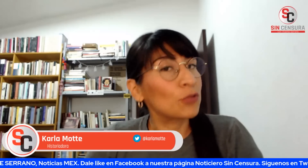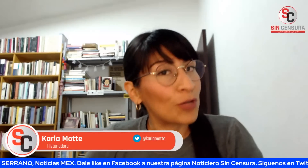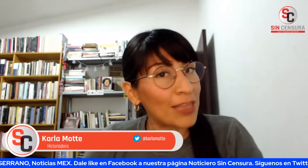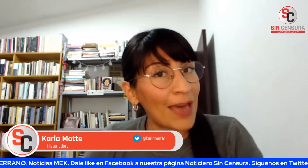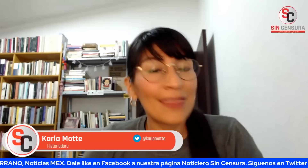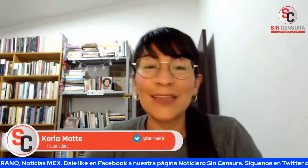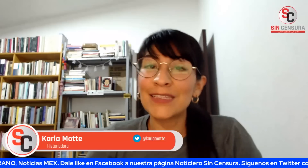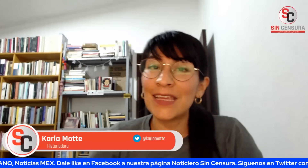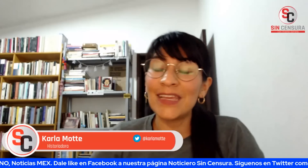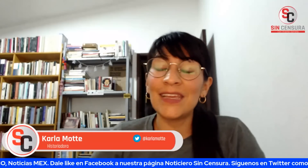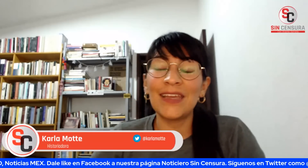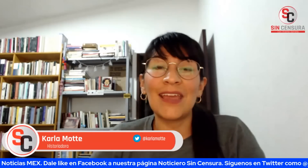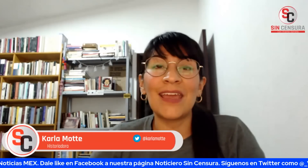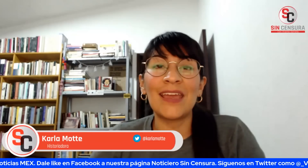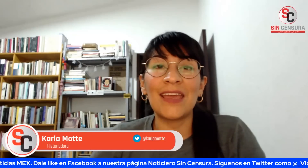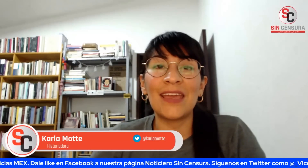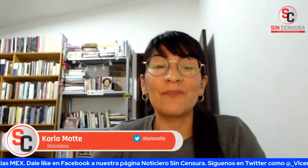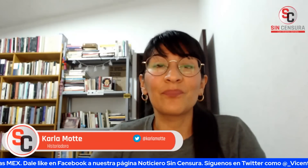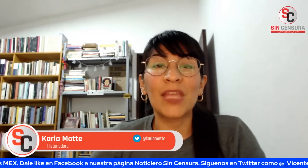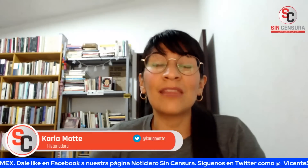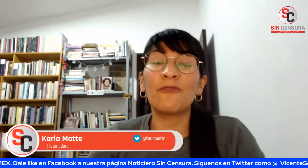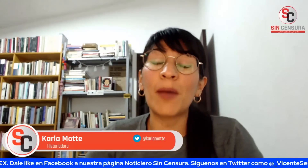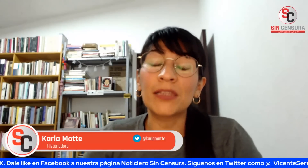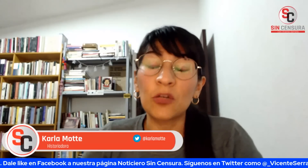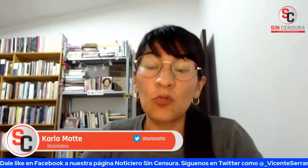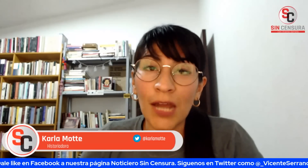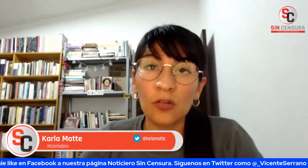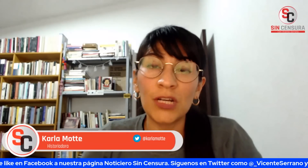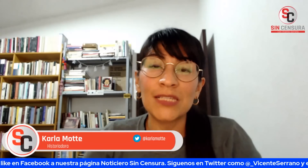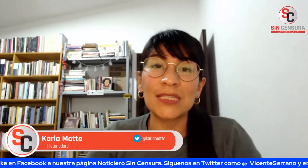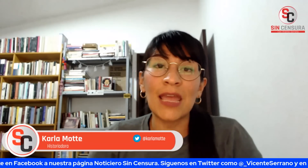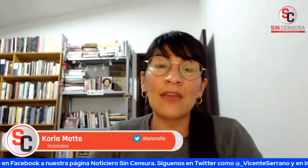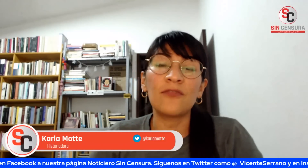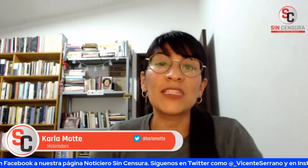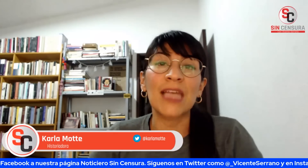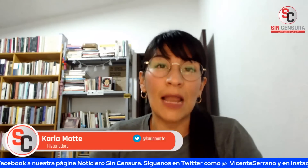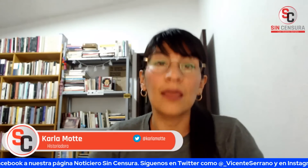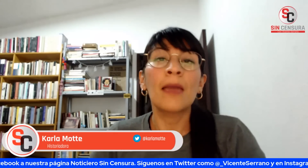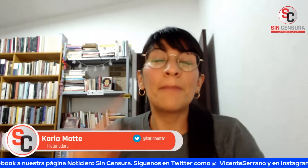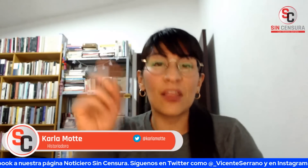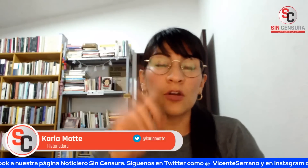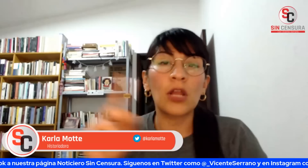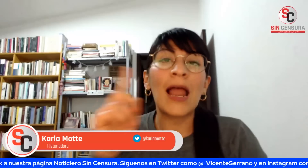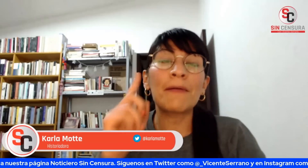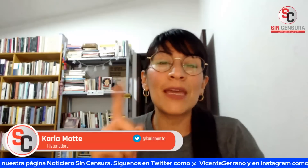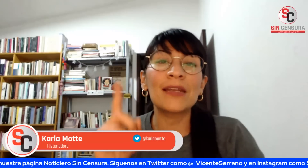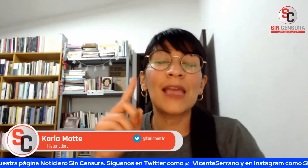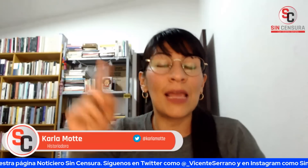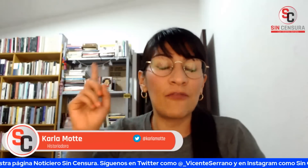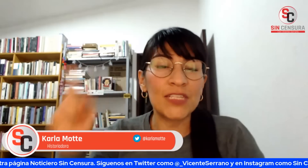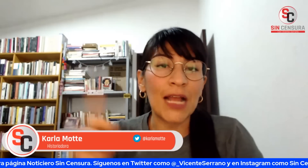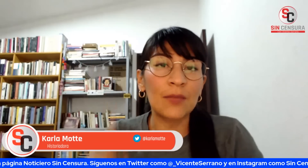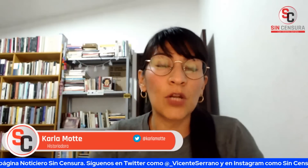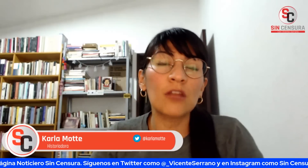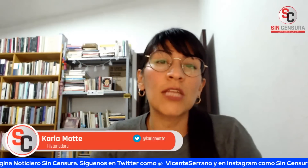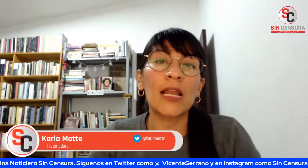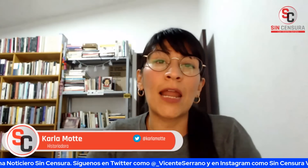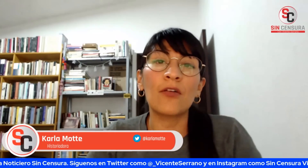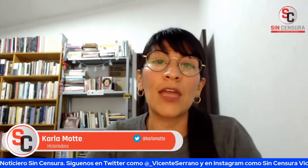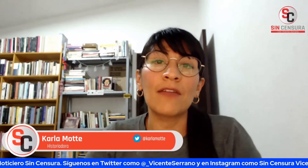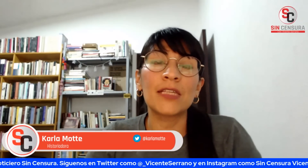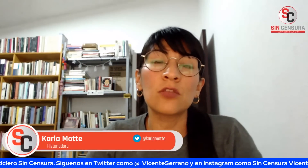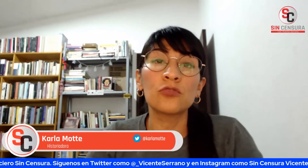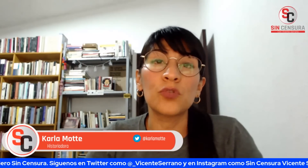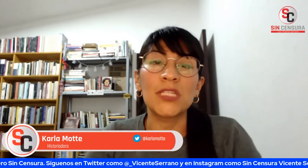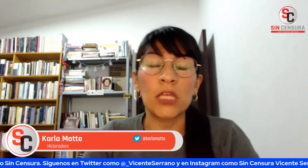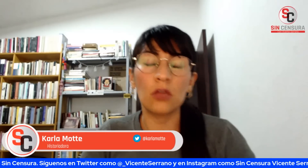entre las autoridades y en particular con este fiscal. Perdón, el fiscal de Morelos